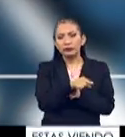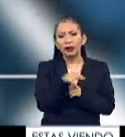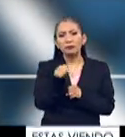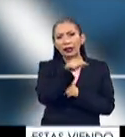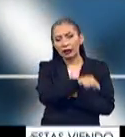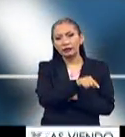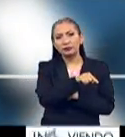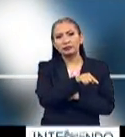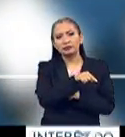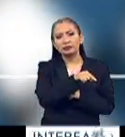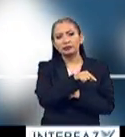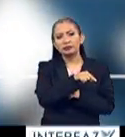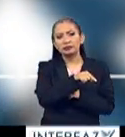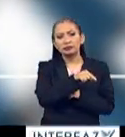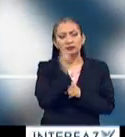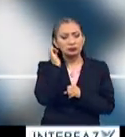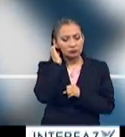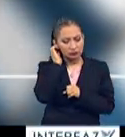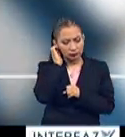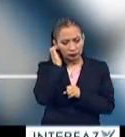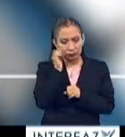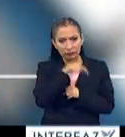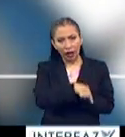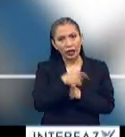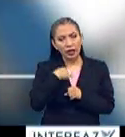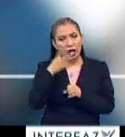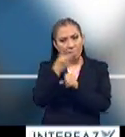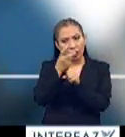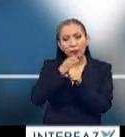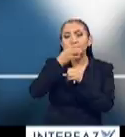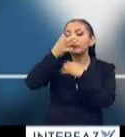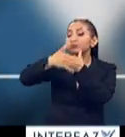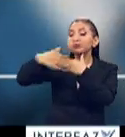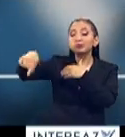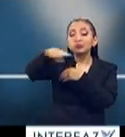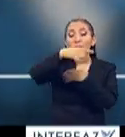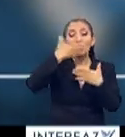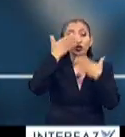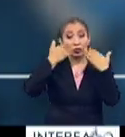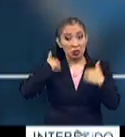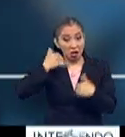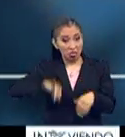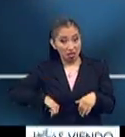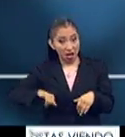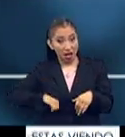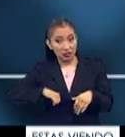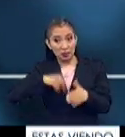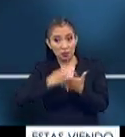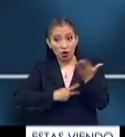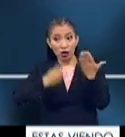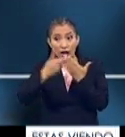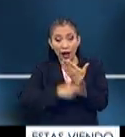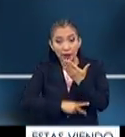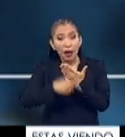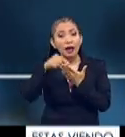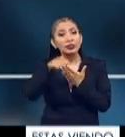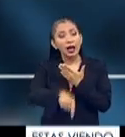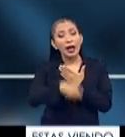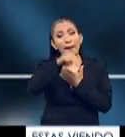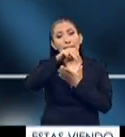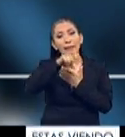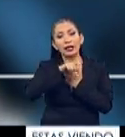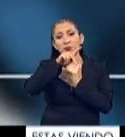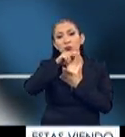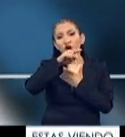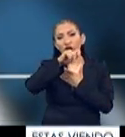Bernardo Agobert y él lanzó una convocatoria a todos los estudiantes para que, si estábamos interesados en el programa Mexprotec,